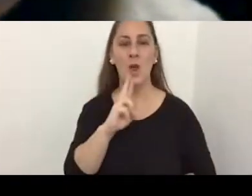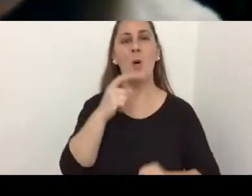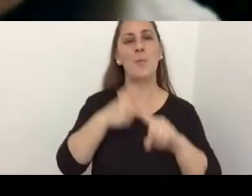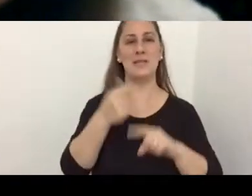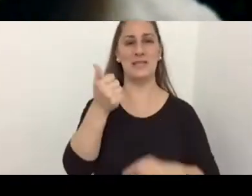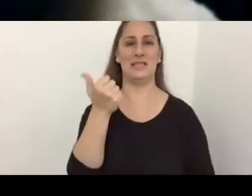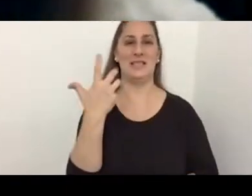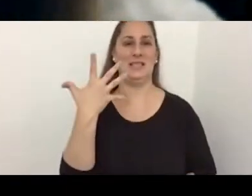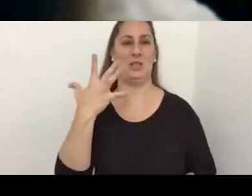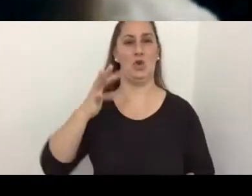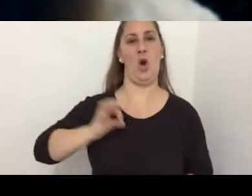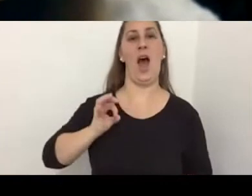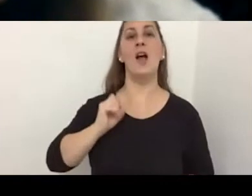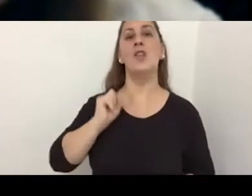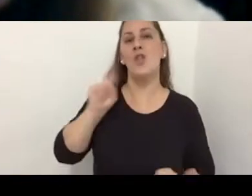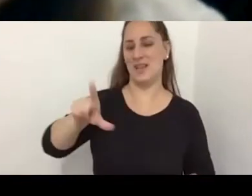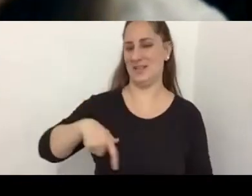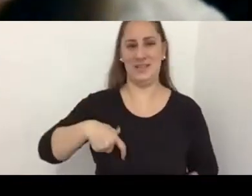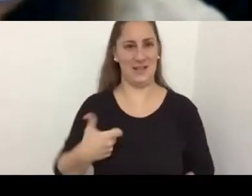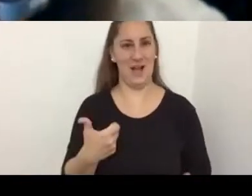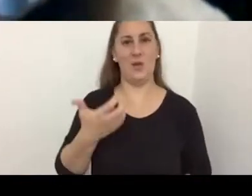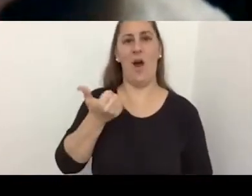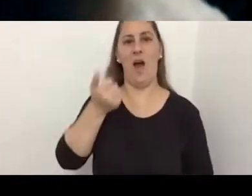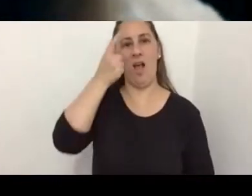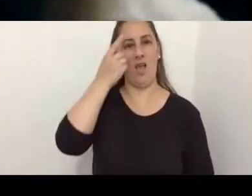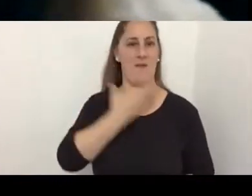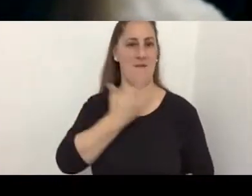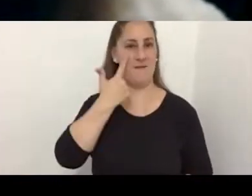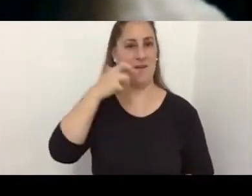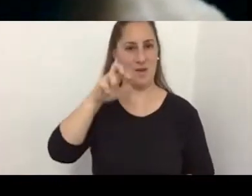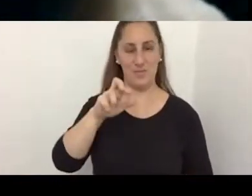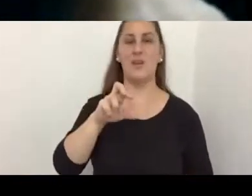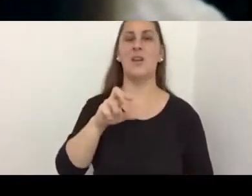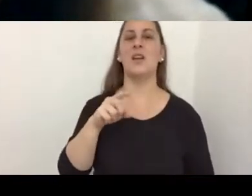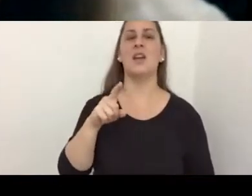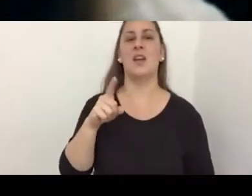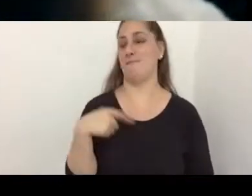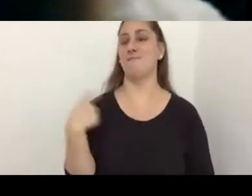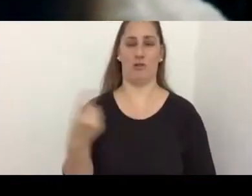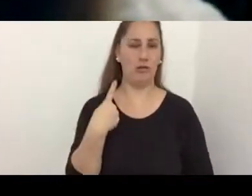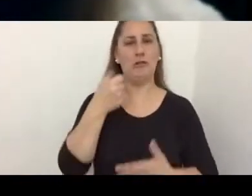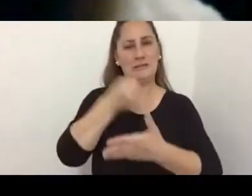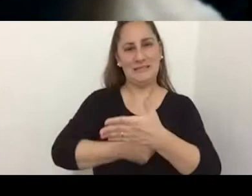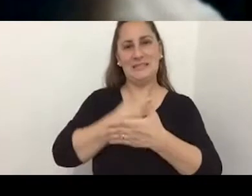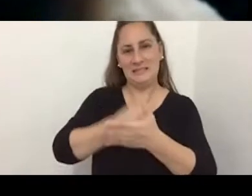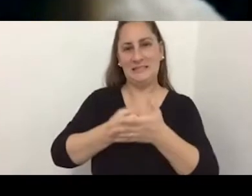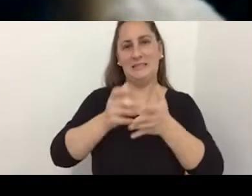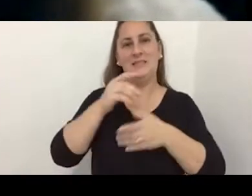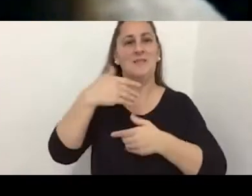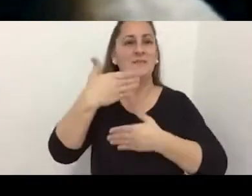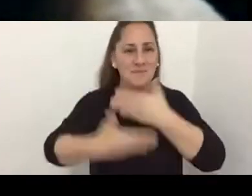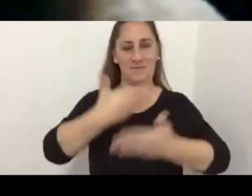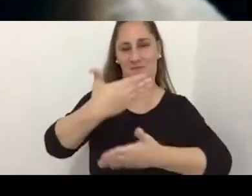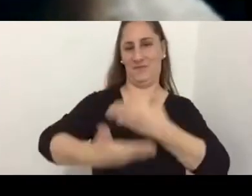65 años del sindicato que supimos y que seguimos llevando adelante, conduciendo